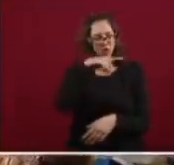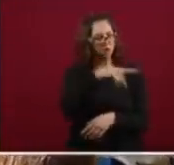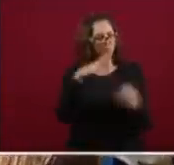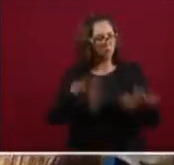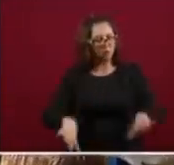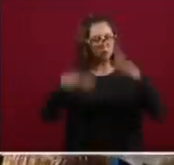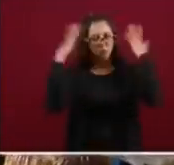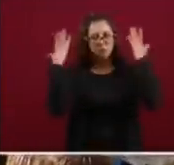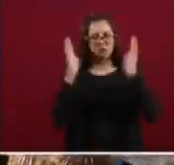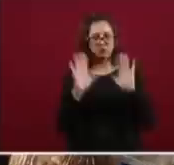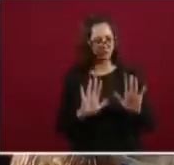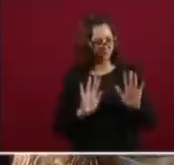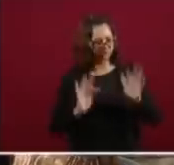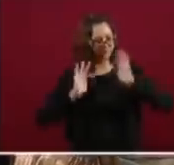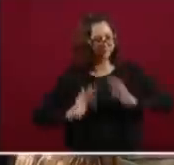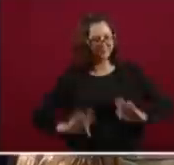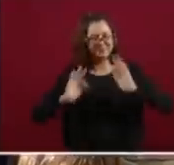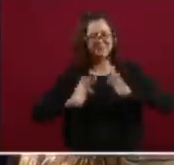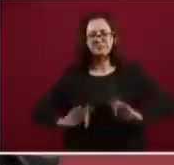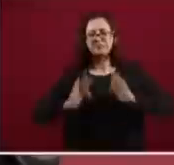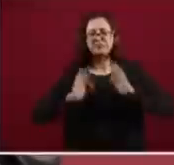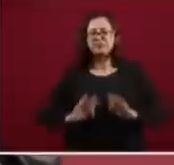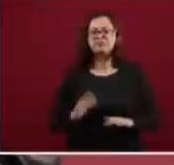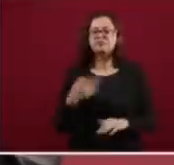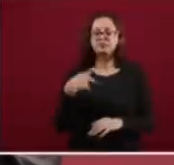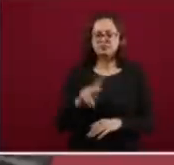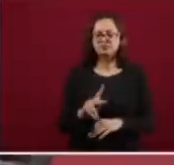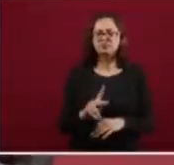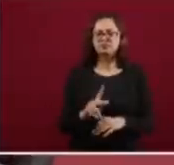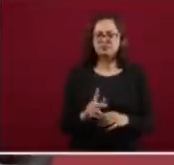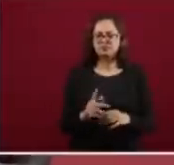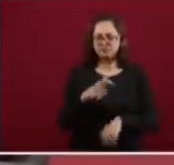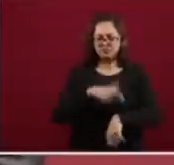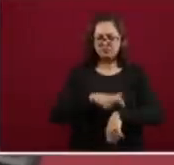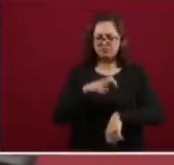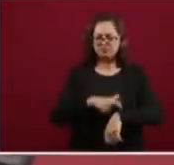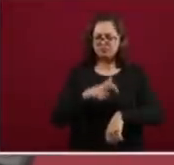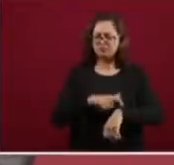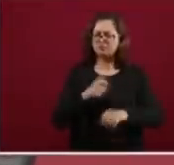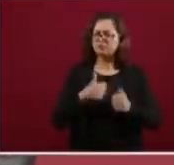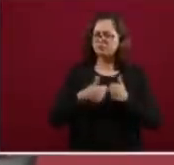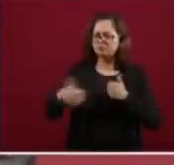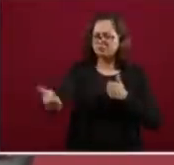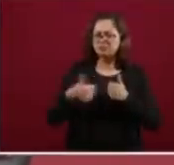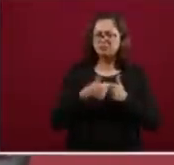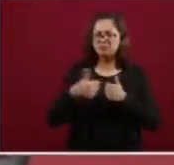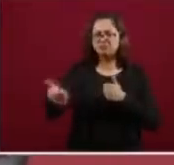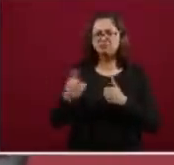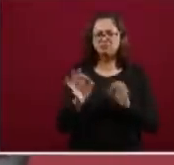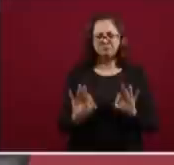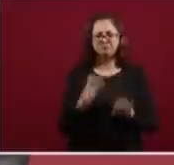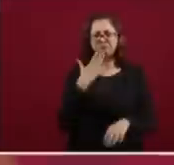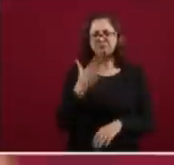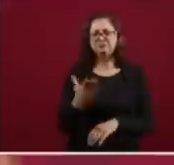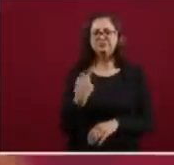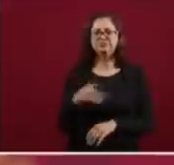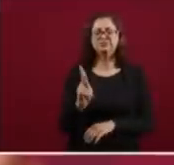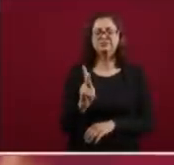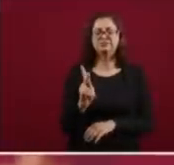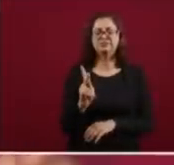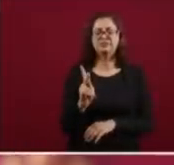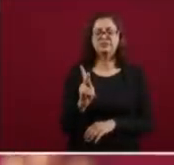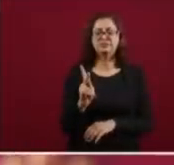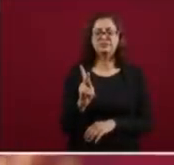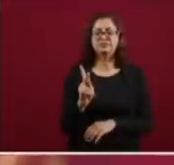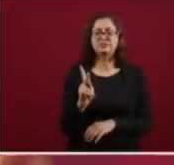este despacio yo si se calculan bien los tiempos y si llegamos nada más que no podemos hacer